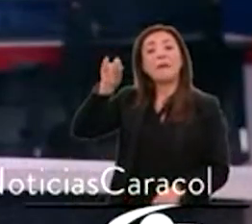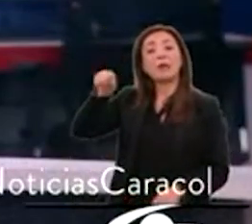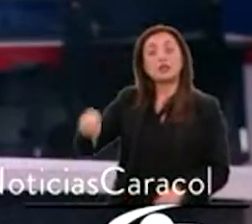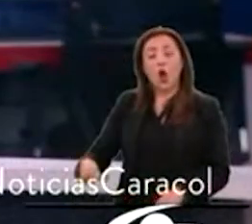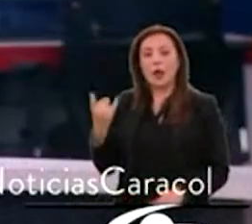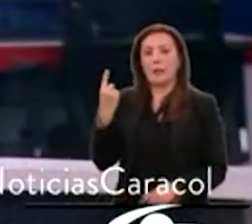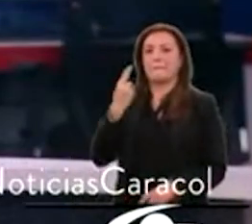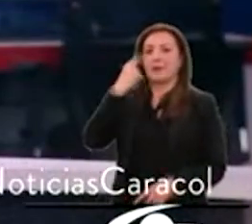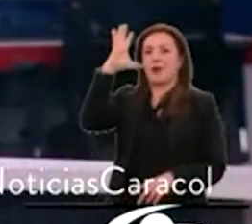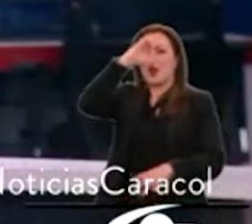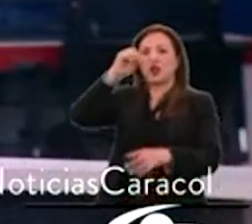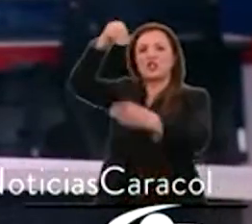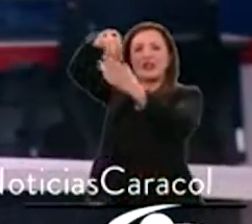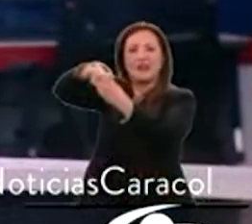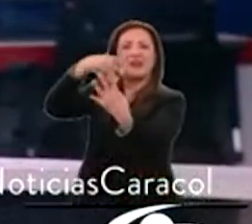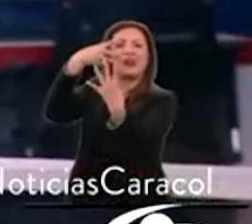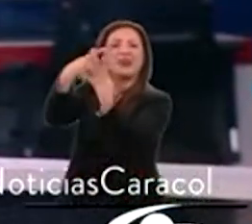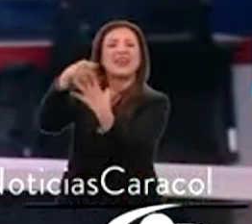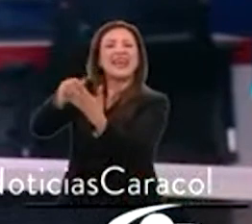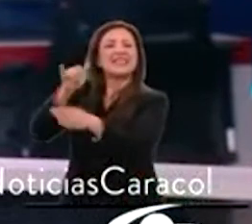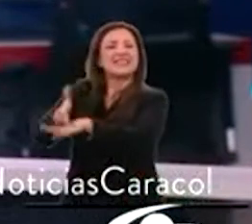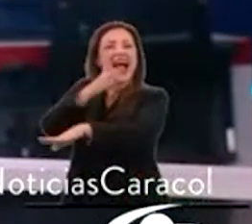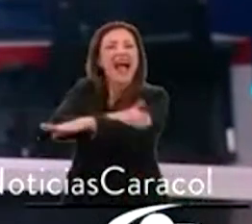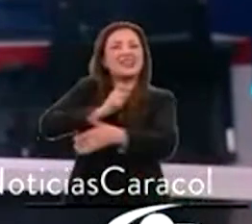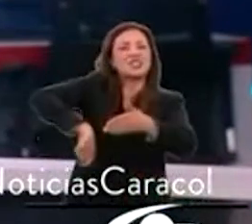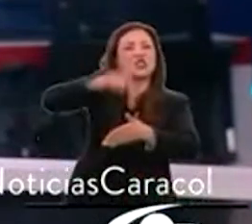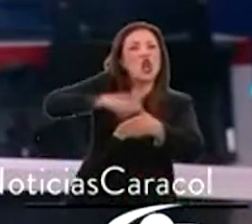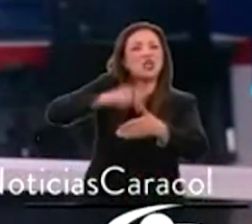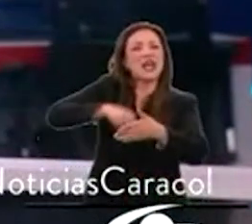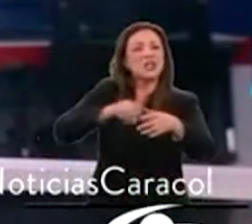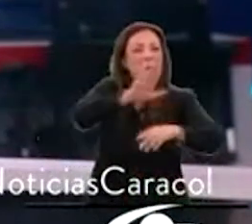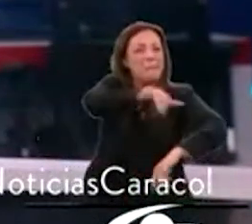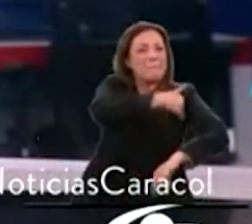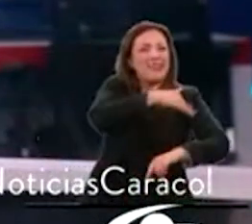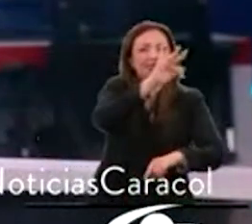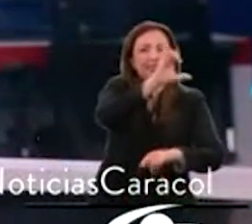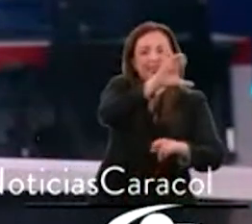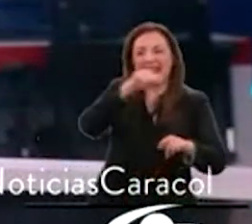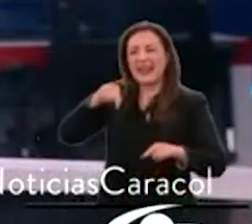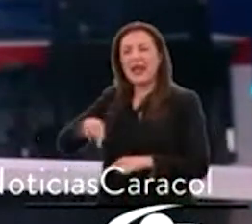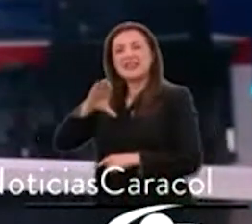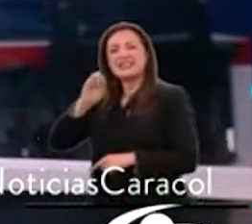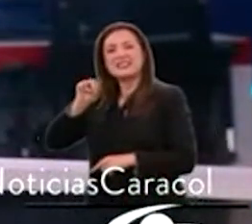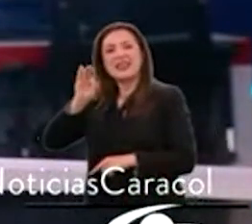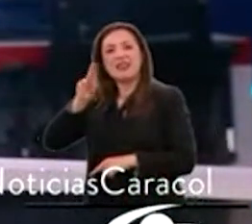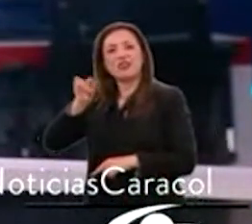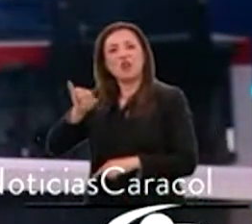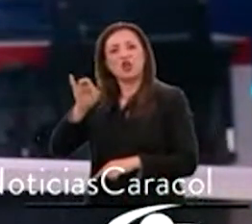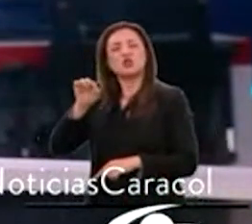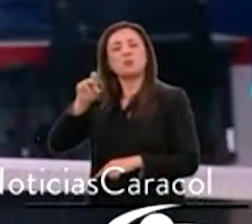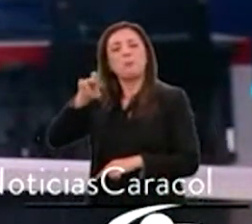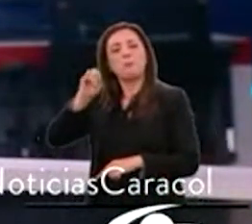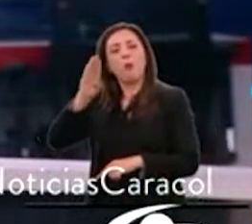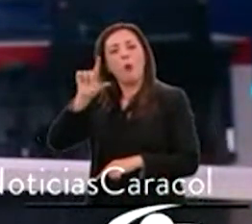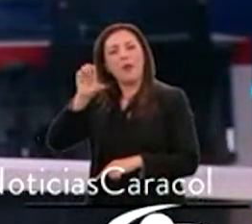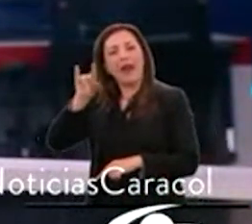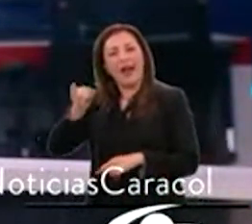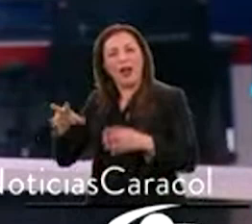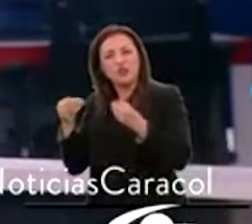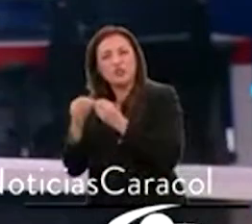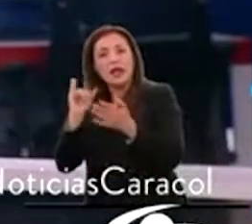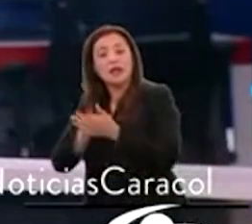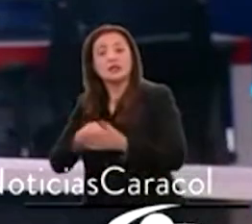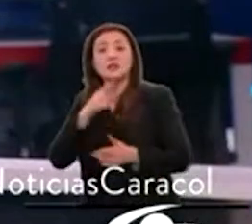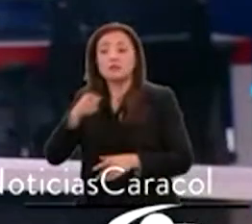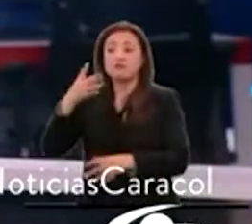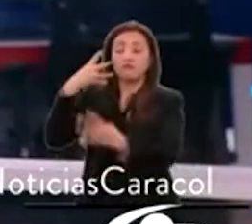el cerebro del contrato de centros poblados con Mintic, en el que se habrían perdido 70 mil millones de pesos. El juez de control de garantías dijo que lo